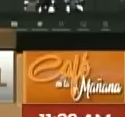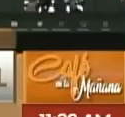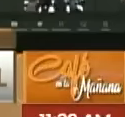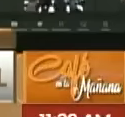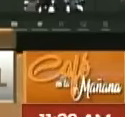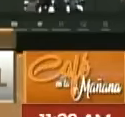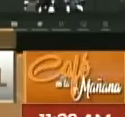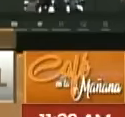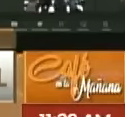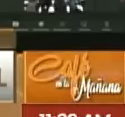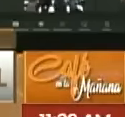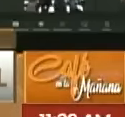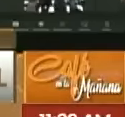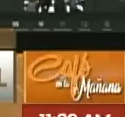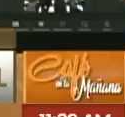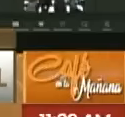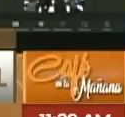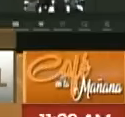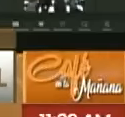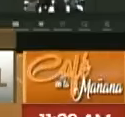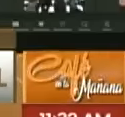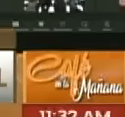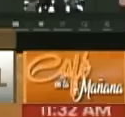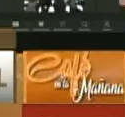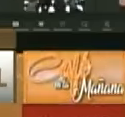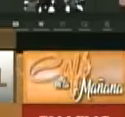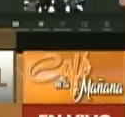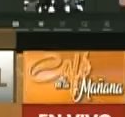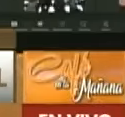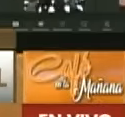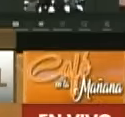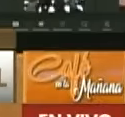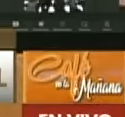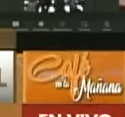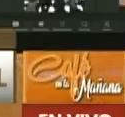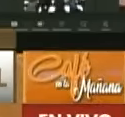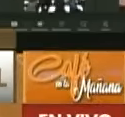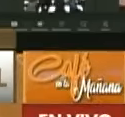en algunos frentes de gente que pudiera estar desmotivada,